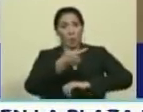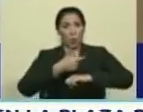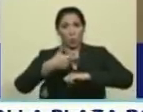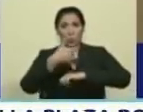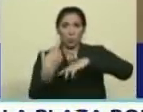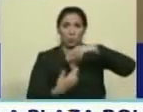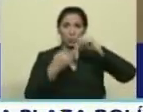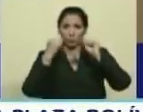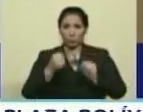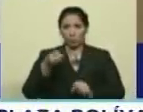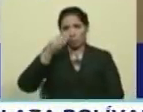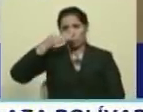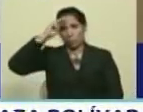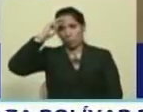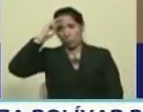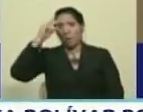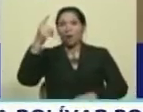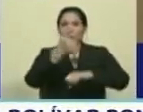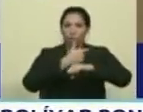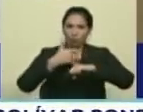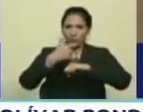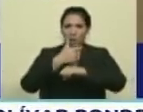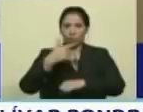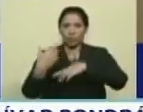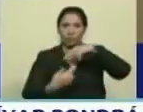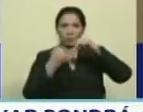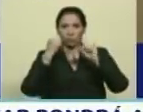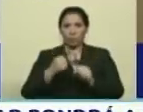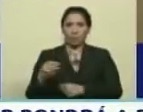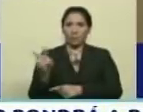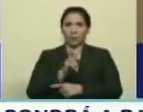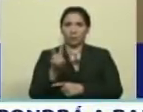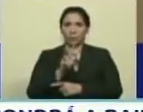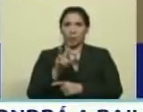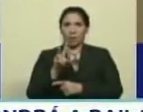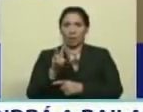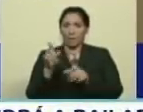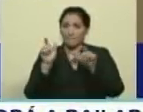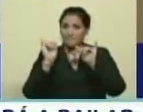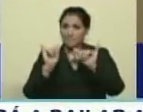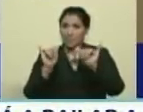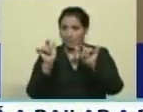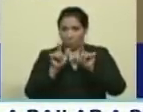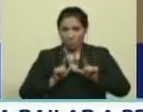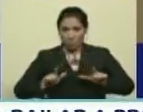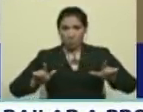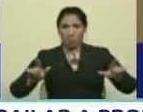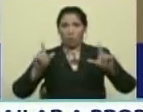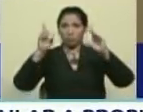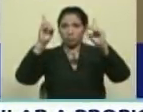Cuba y el gobierno revolucionario de Venezuela, en estos mismos espacios,